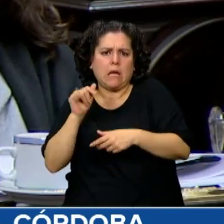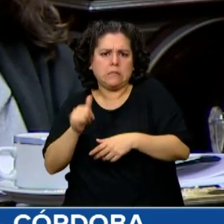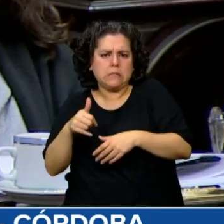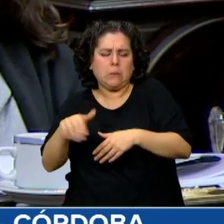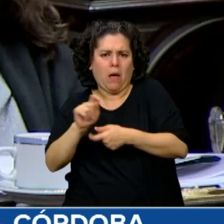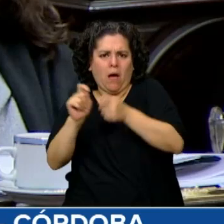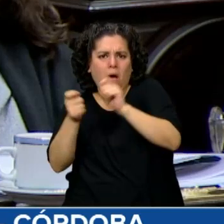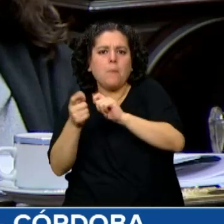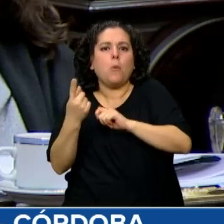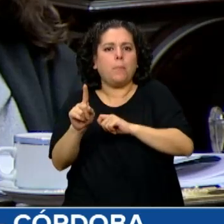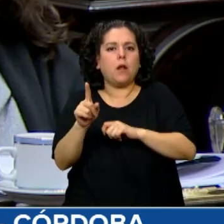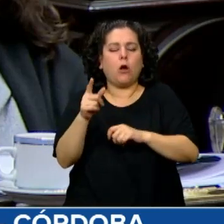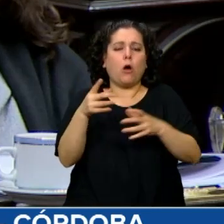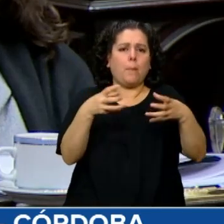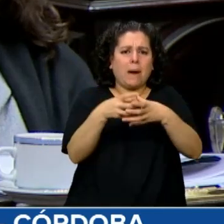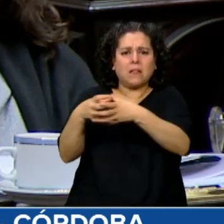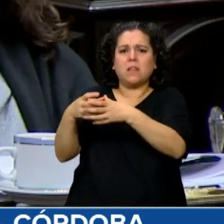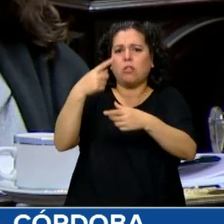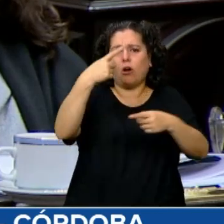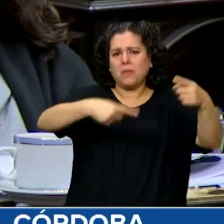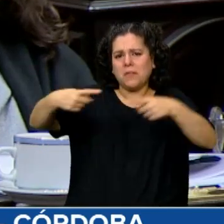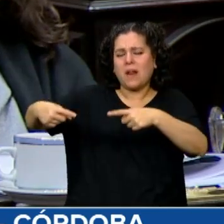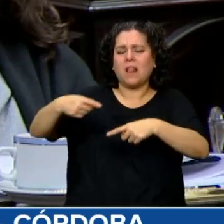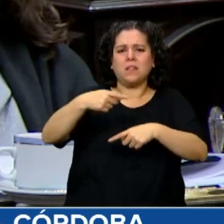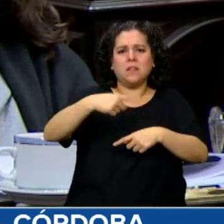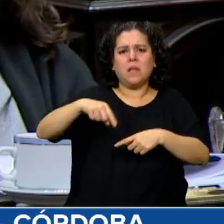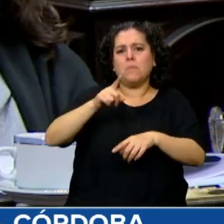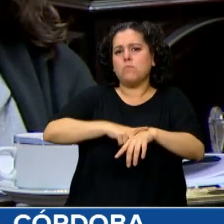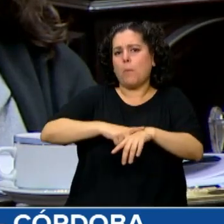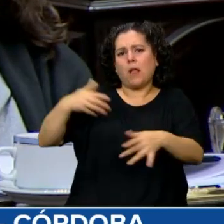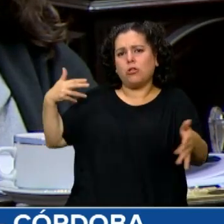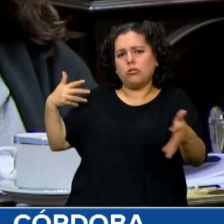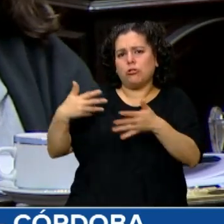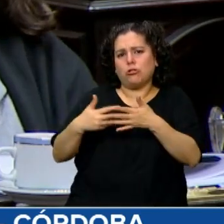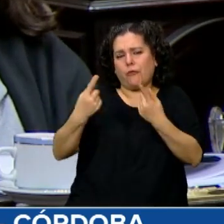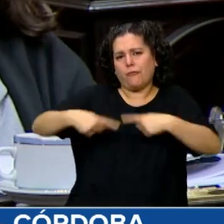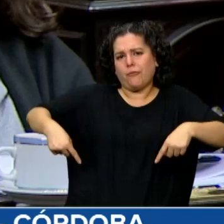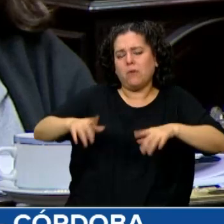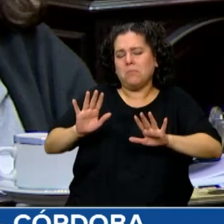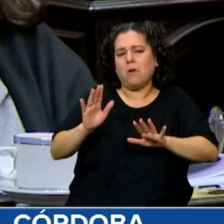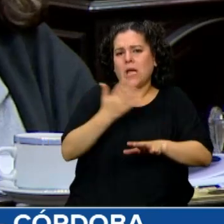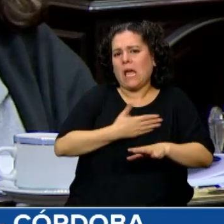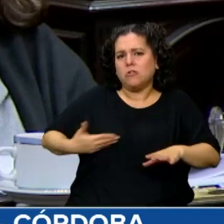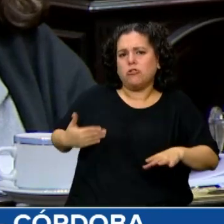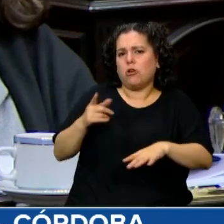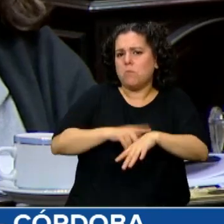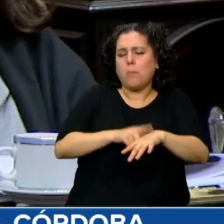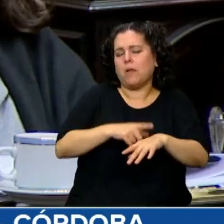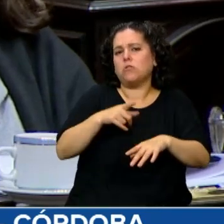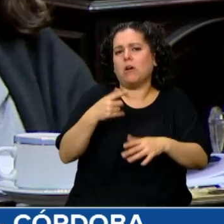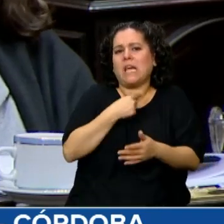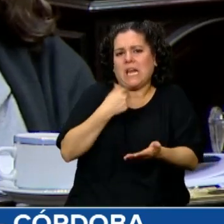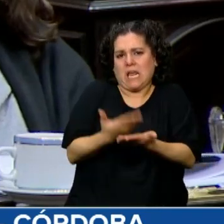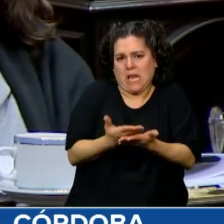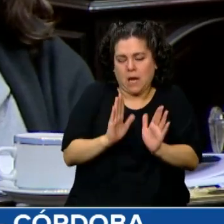de distintos partidos, de distintos espacios políticos en distintos momentos de distintas gestiones. Lo cierto y